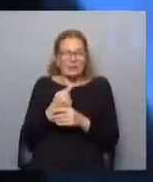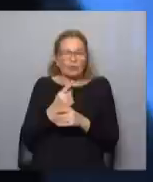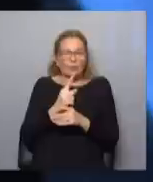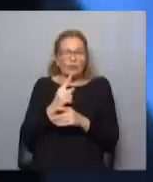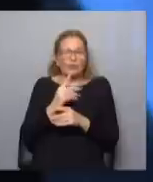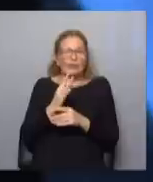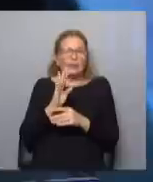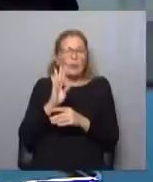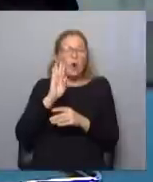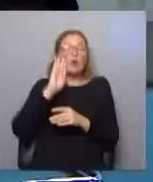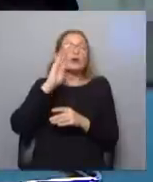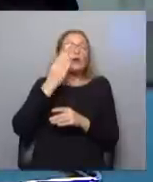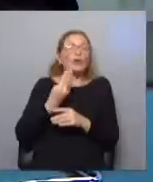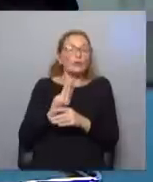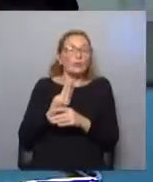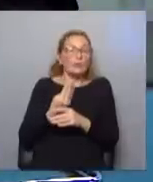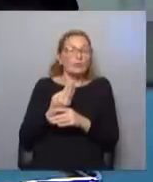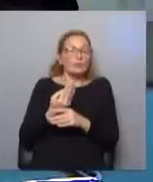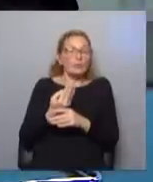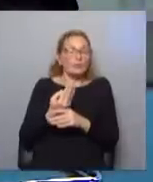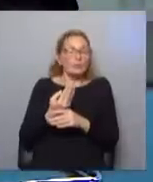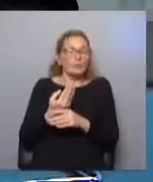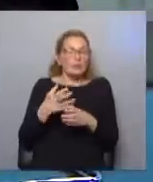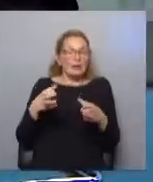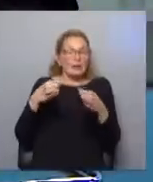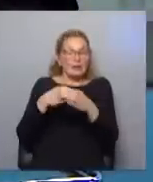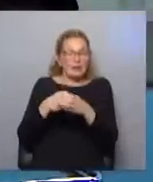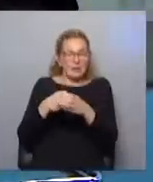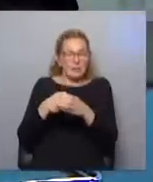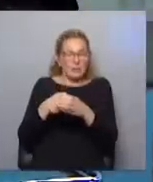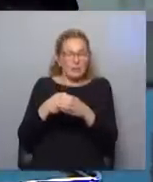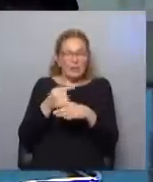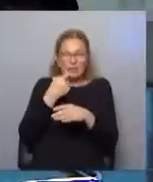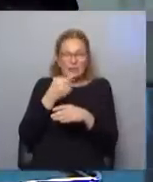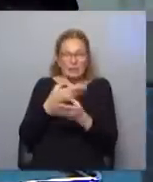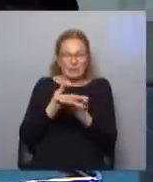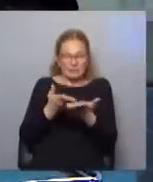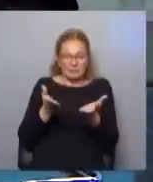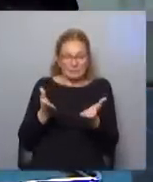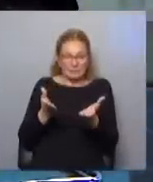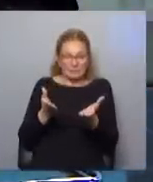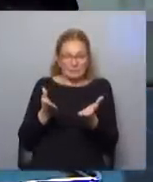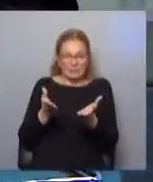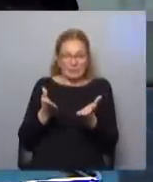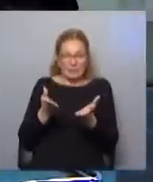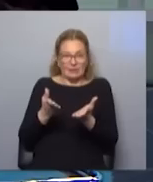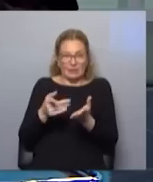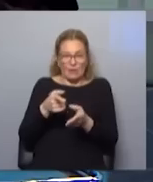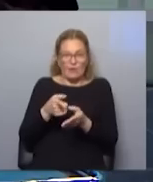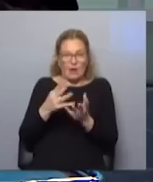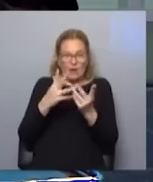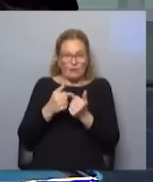si es homenaje es reconocimiento impuesta del equipo en la cancha a decir bueno nuestra concepción fue esa